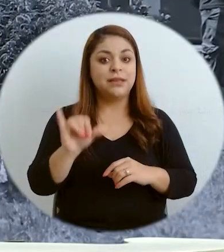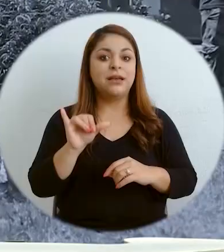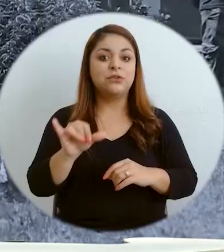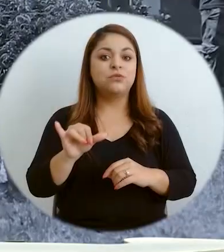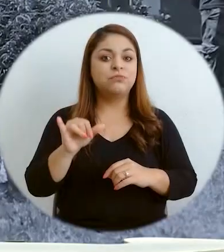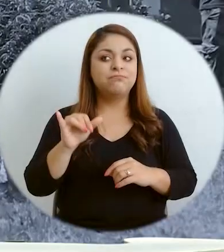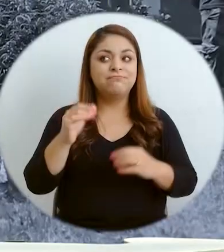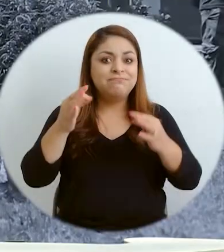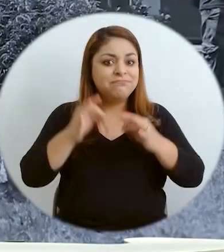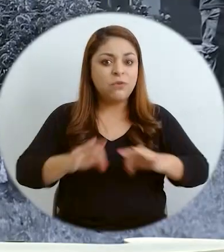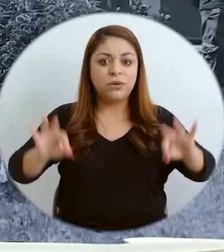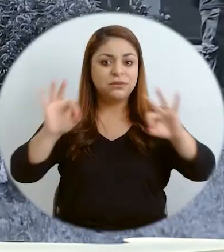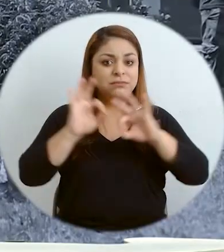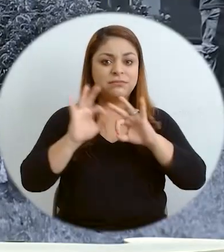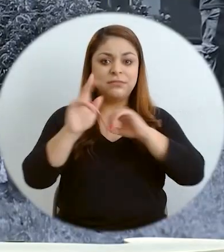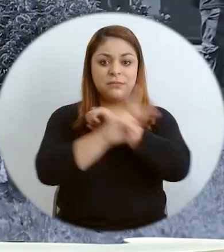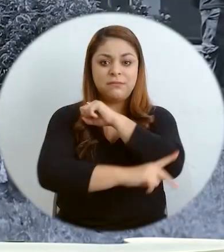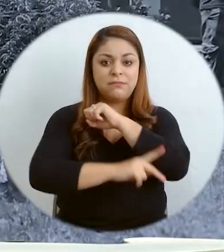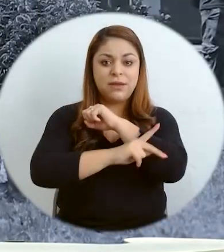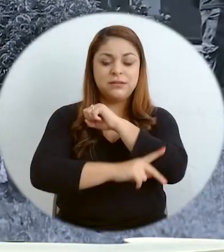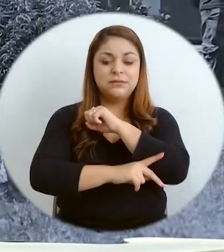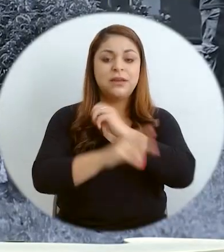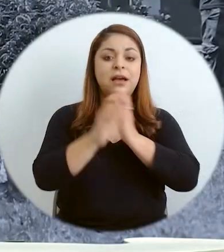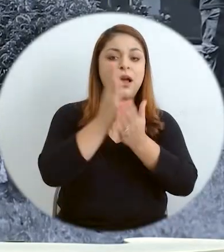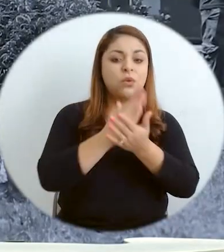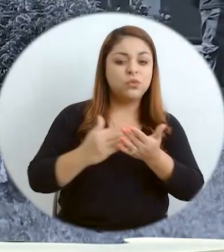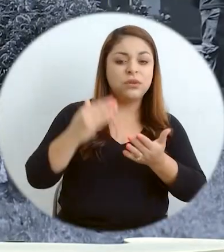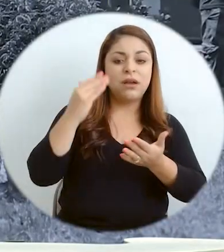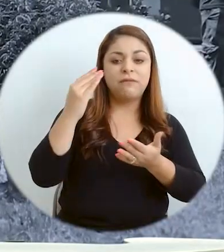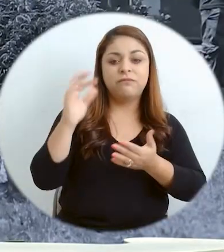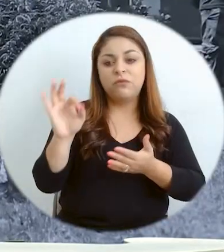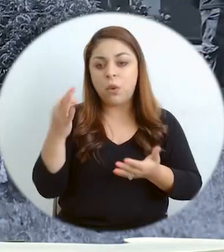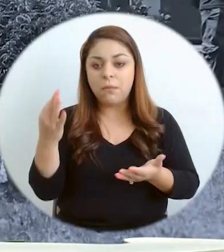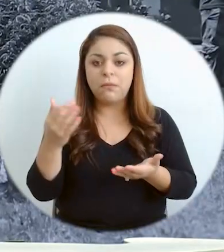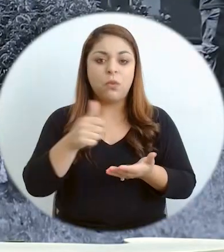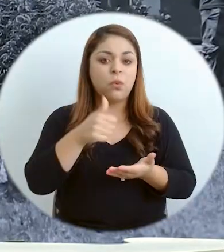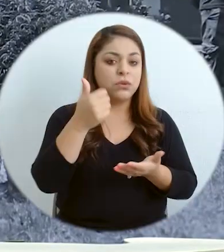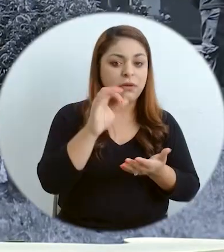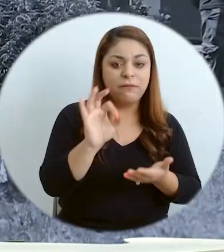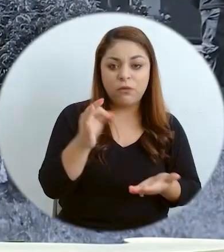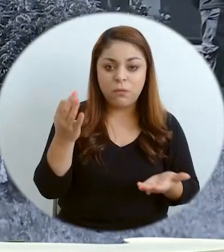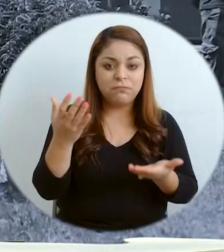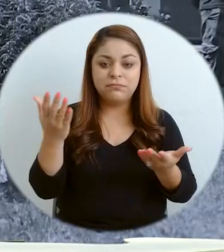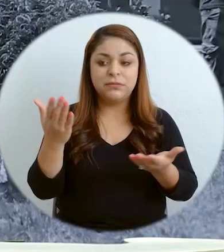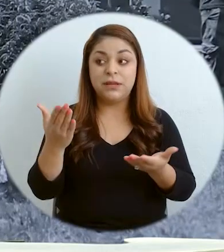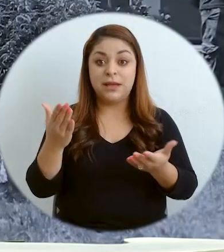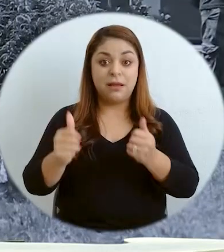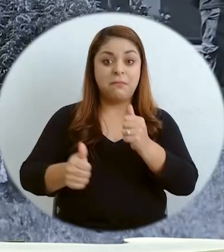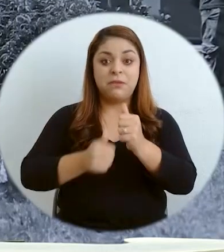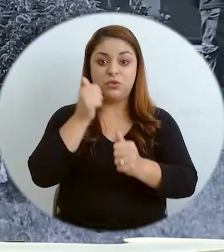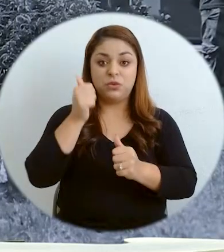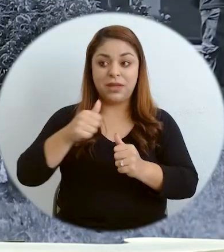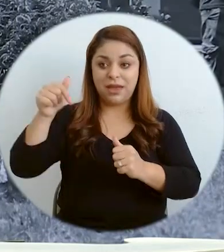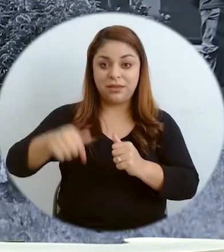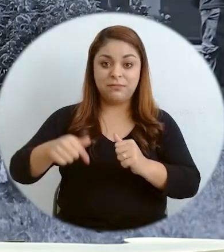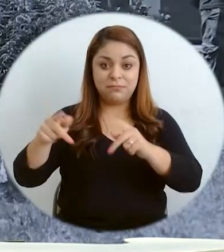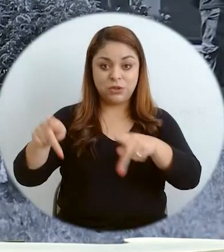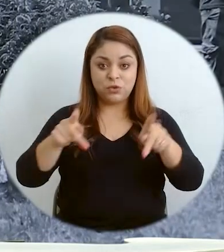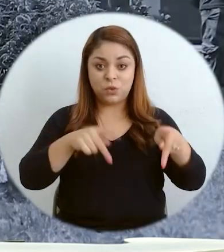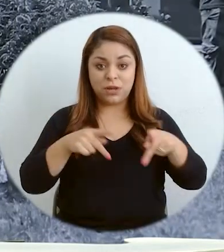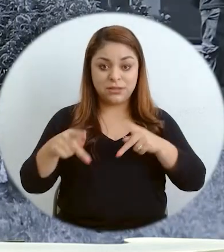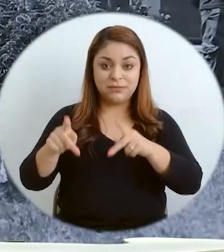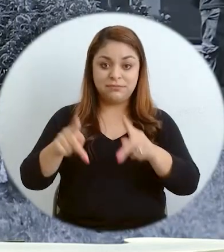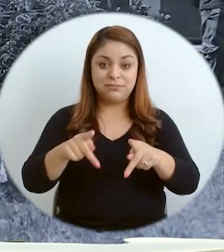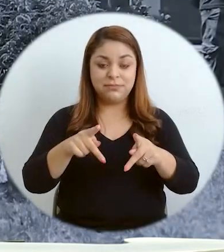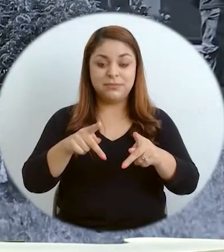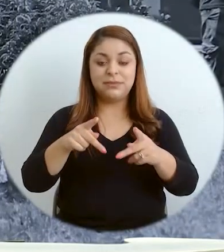los bastiones más importantes de este país. De una u otra forma, la buena parte de la población de este país es fruto de la